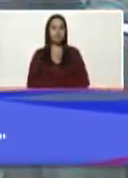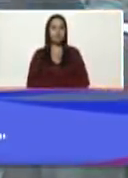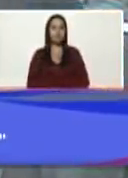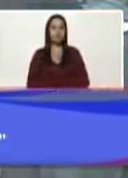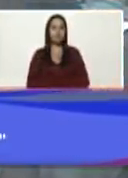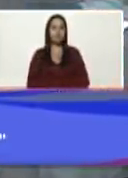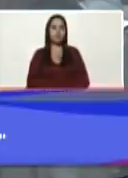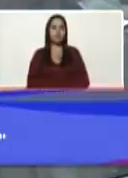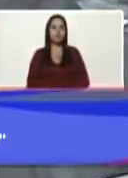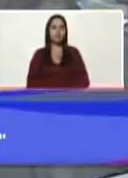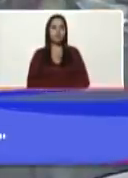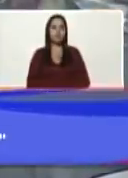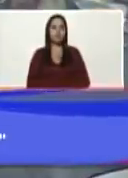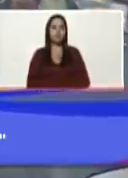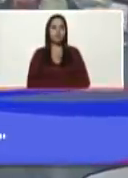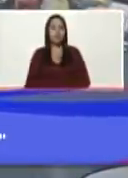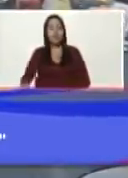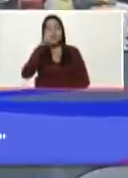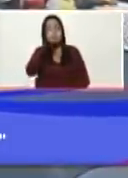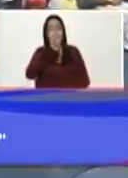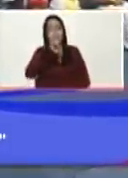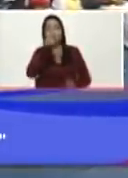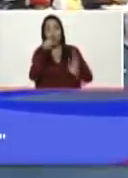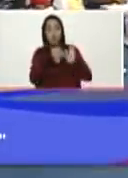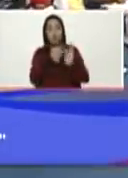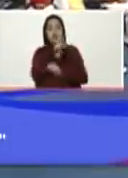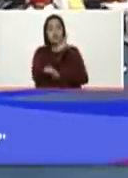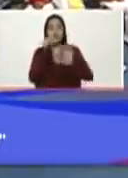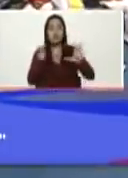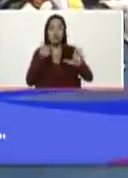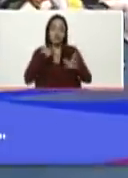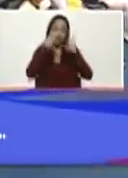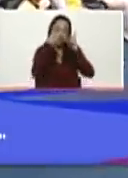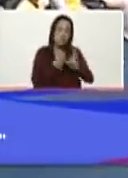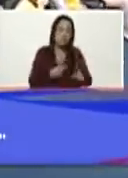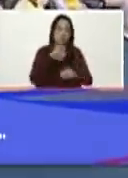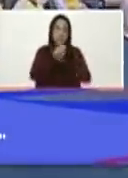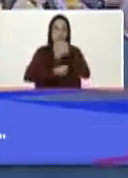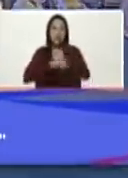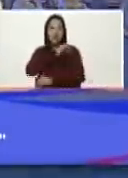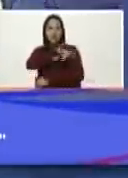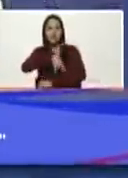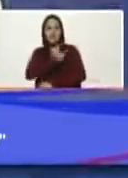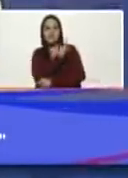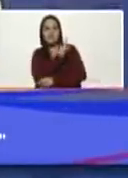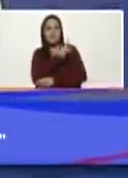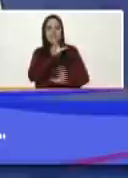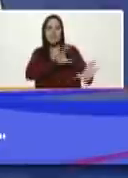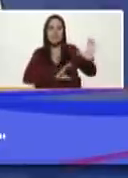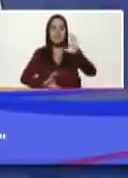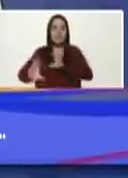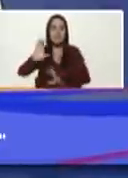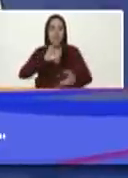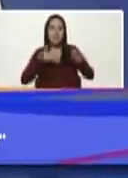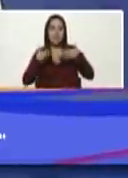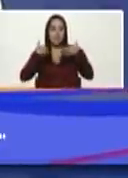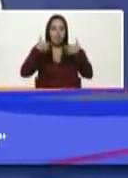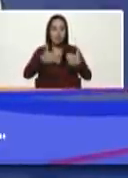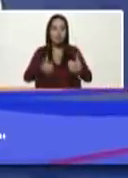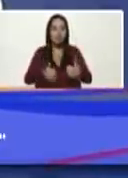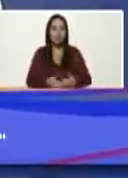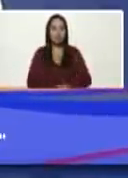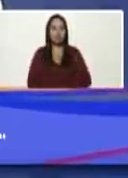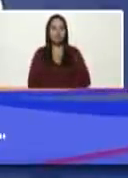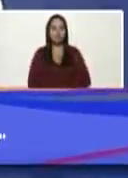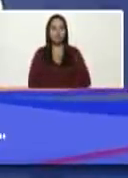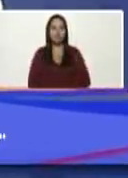Y en el año 2016 yo decidí crear la Universidad de las Ciencias de la Salud